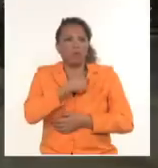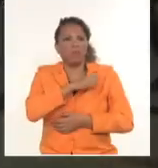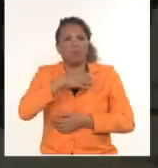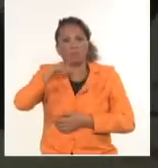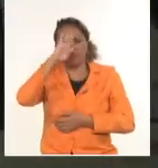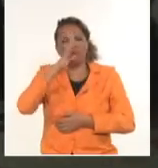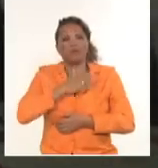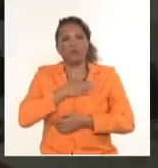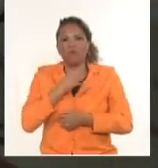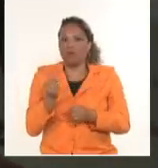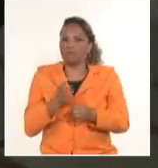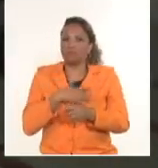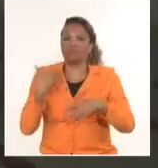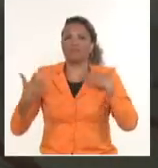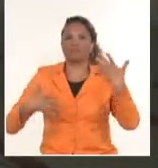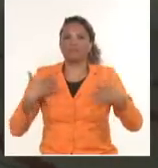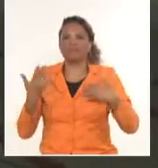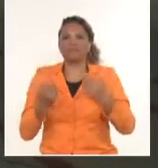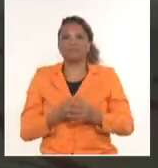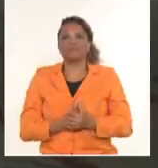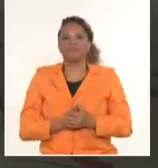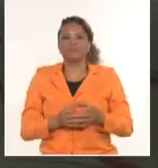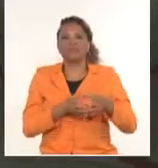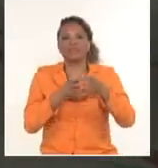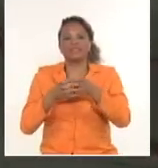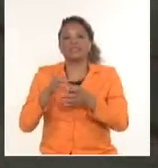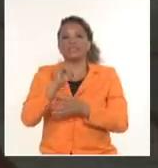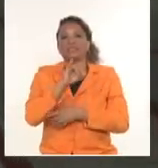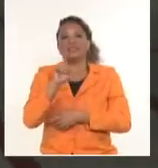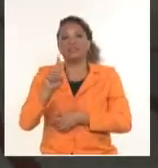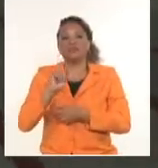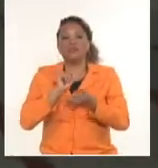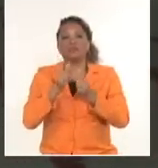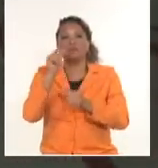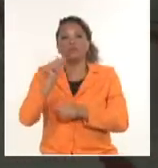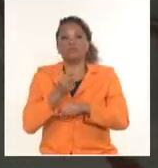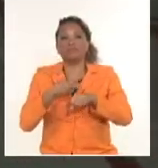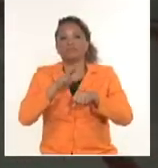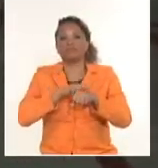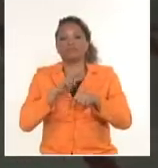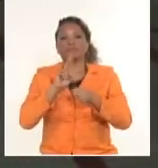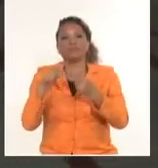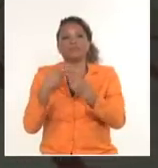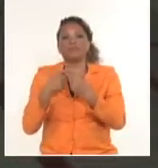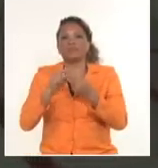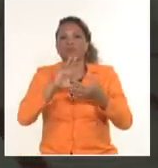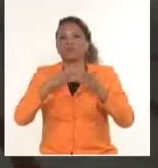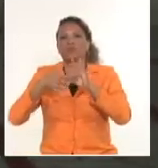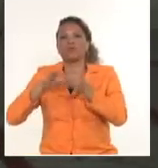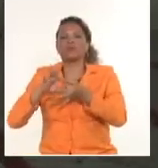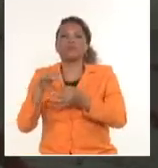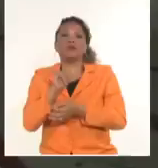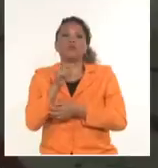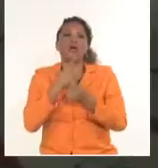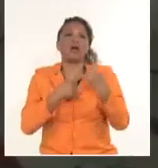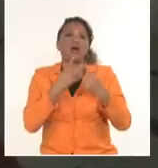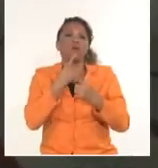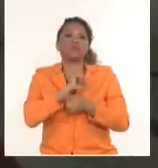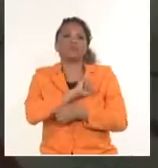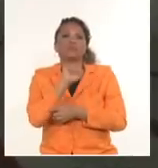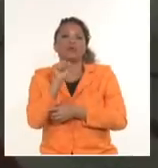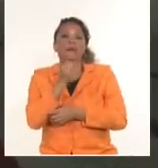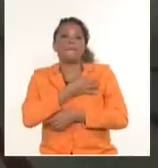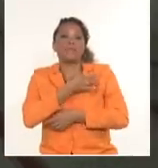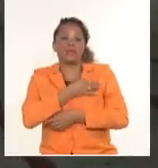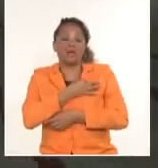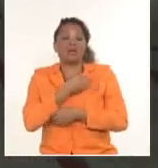a esta delegación reducida a solo 61 atletas que nos representó en los Juegos Olímpicos, porque también, aun cuando no se alcanzaron medallas, pues